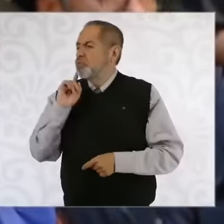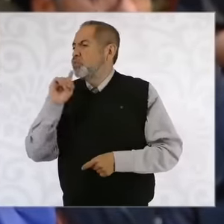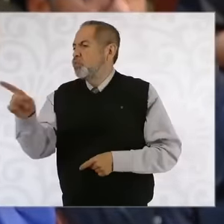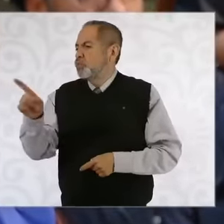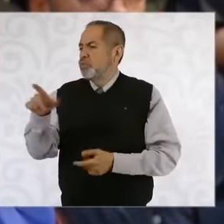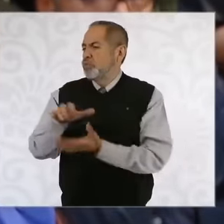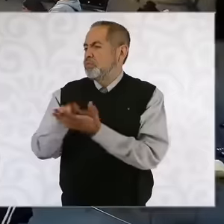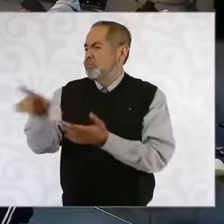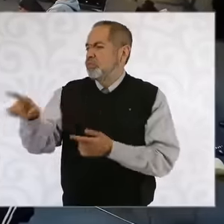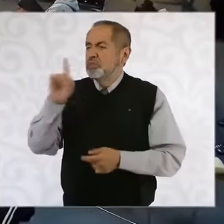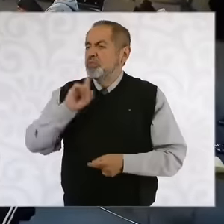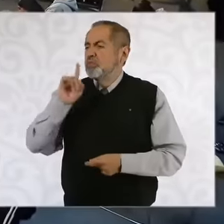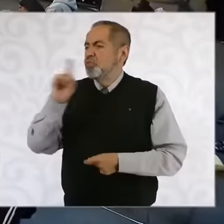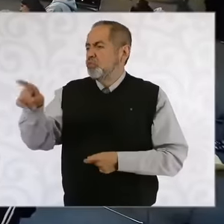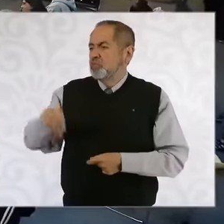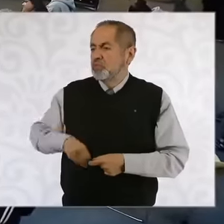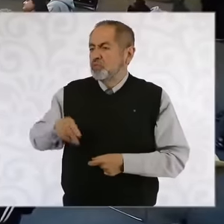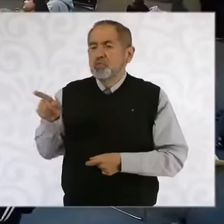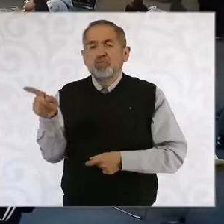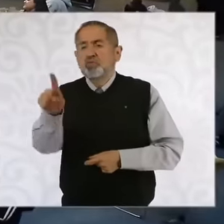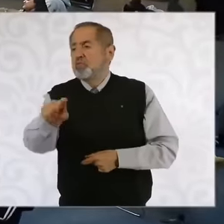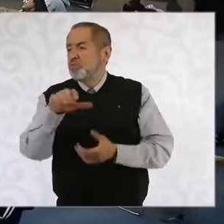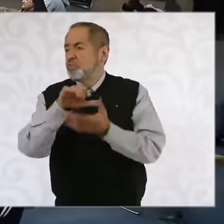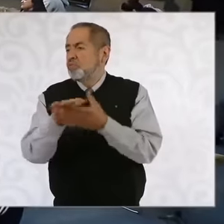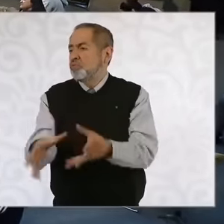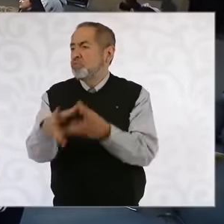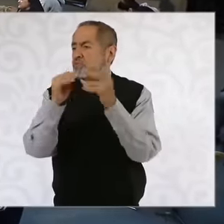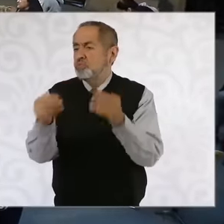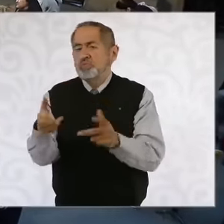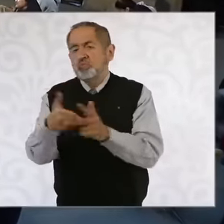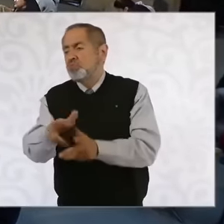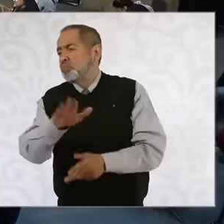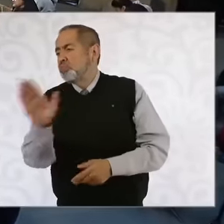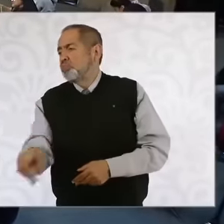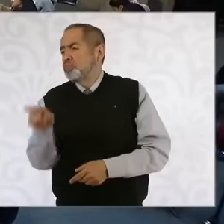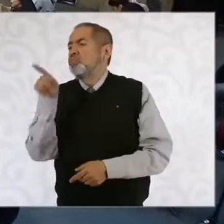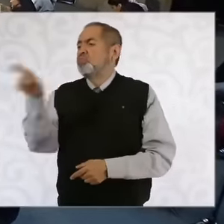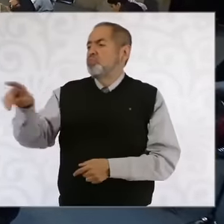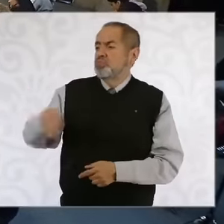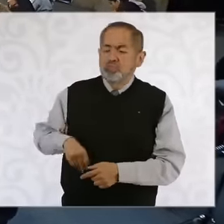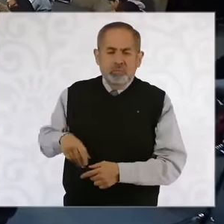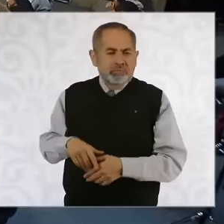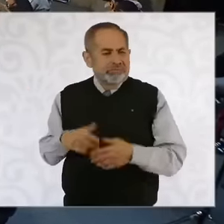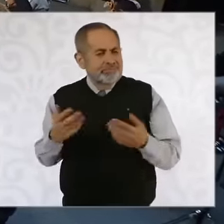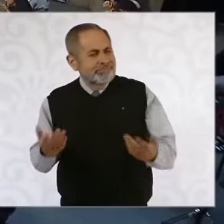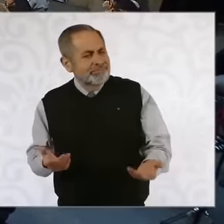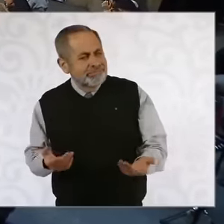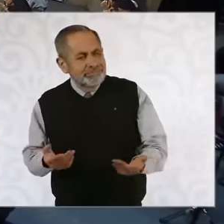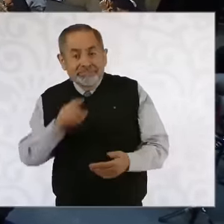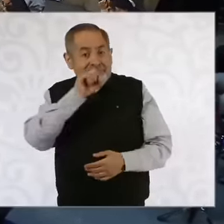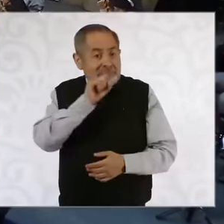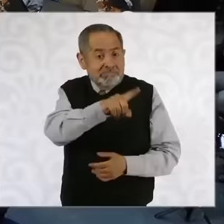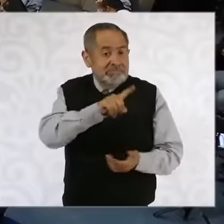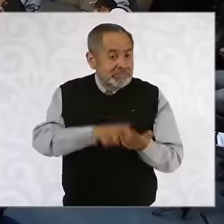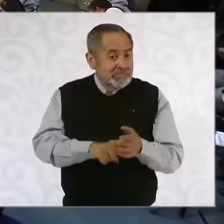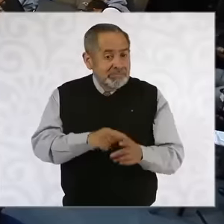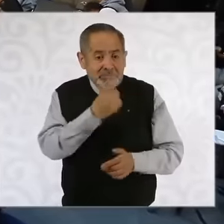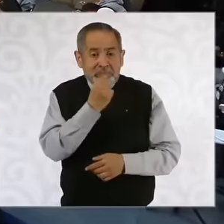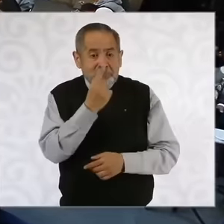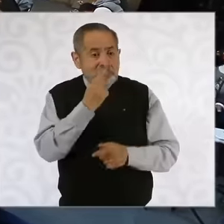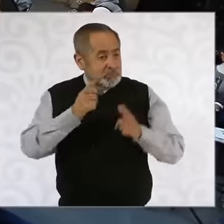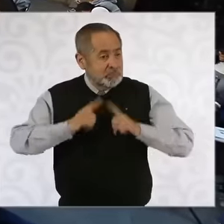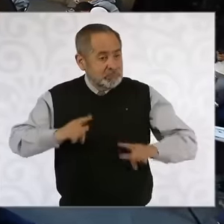la mujer por desaparición de su muerte de su esposo, siendo los mismos policías de la